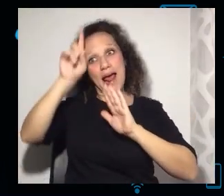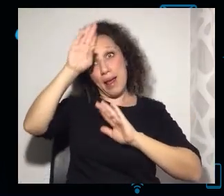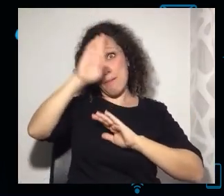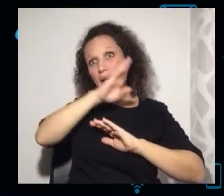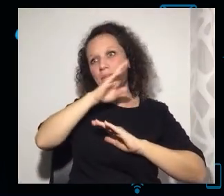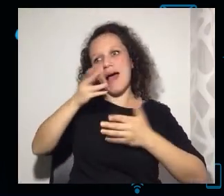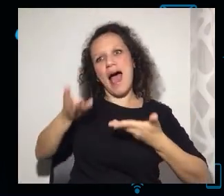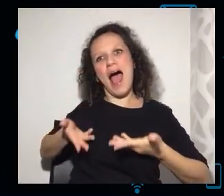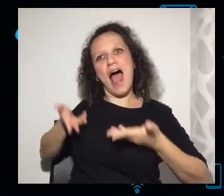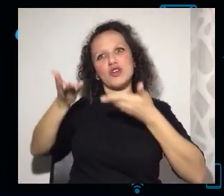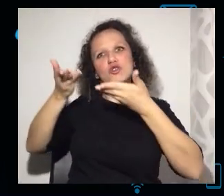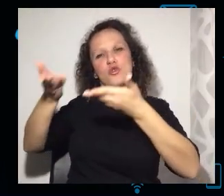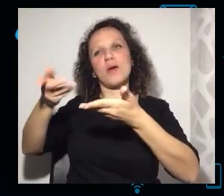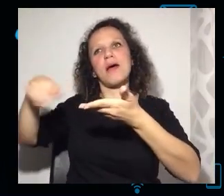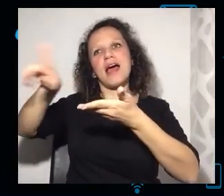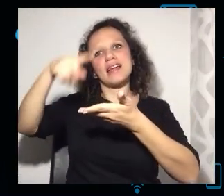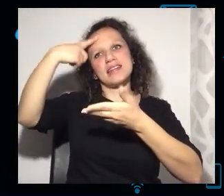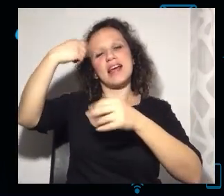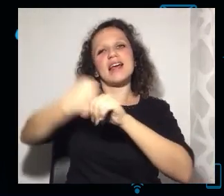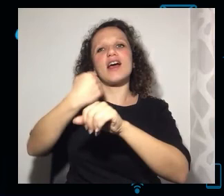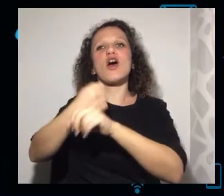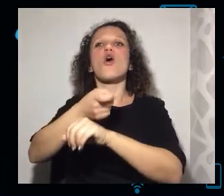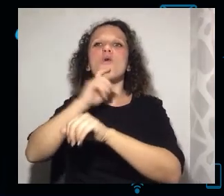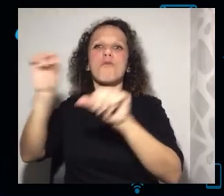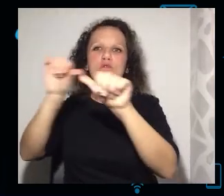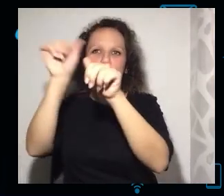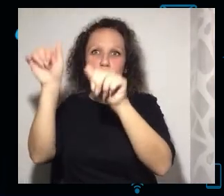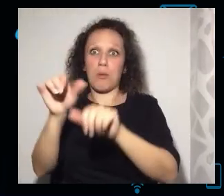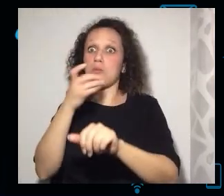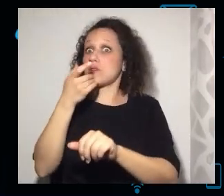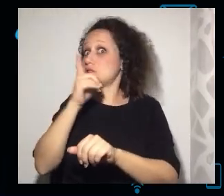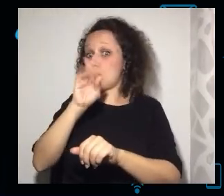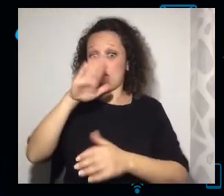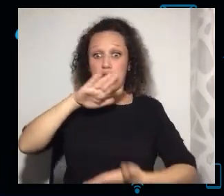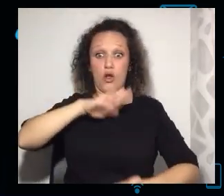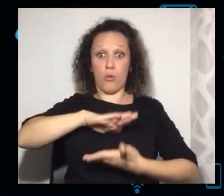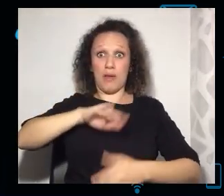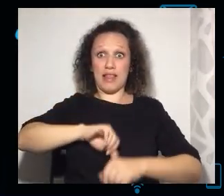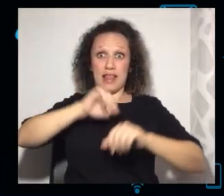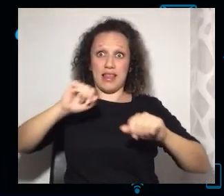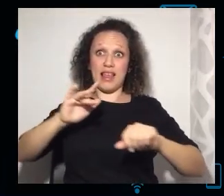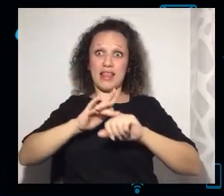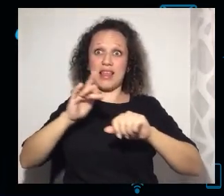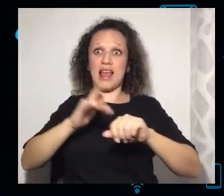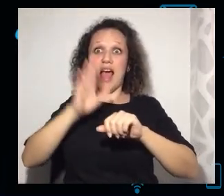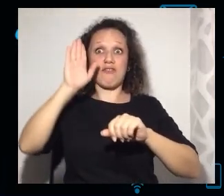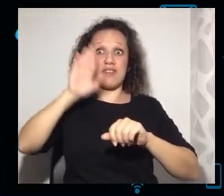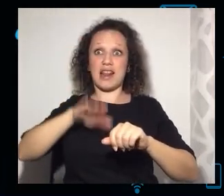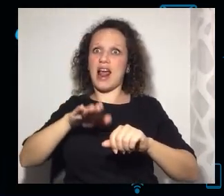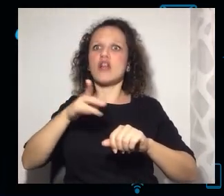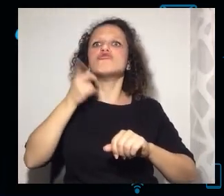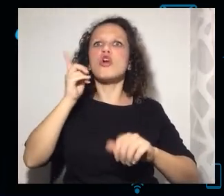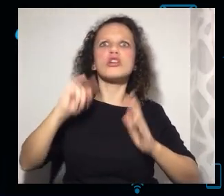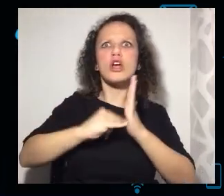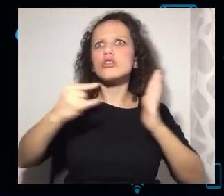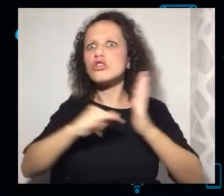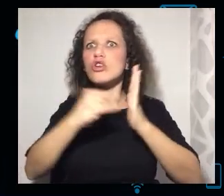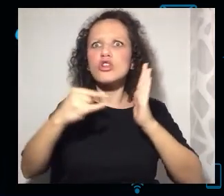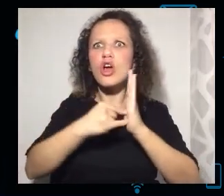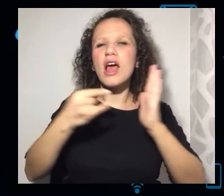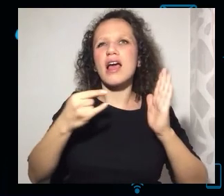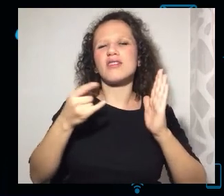la misma línea y que no nos convirtamos la competencia digital en algo puramente técnico porque le haríamos un flaco favor a la competencia digital